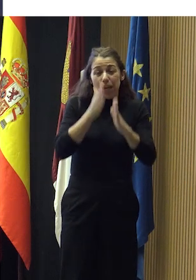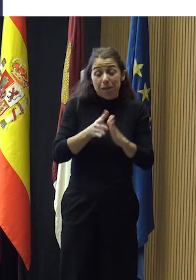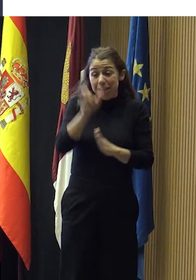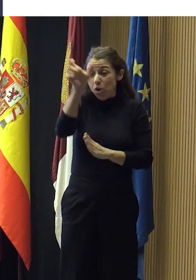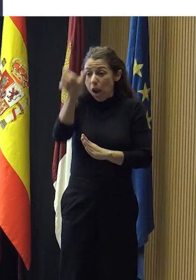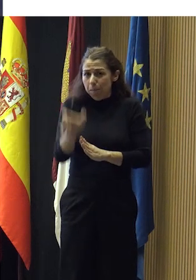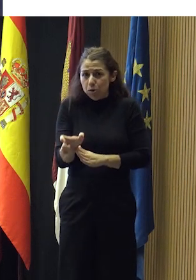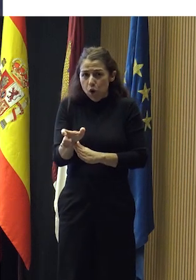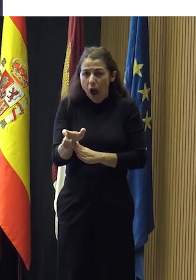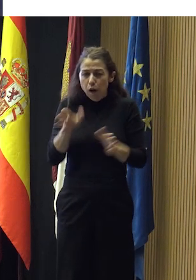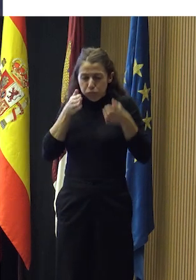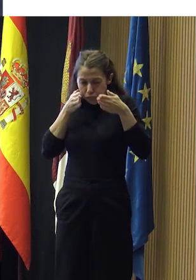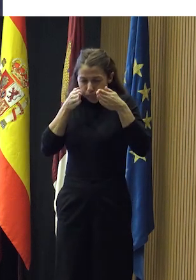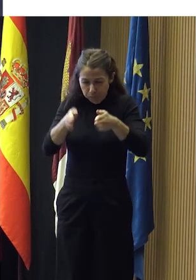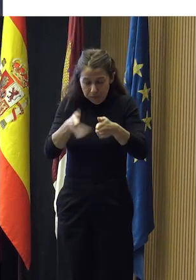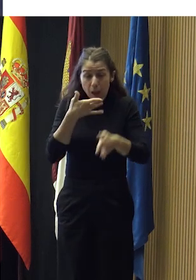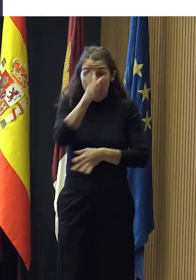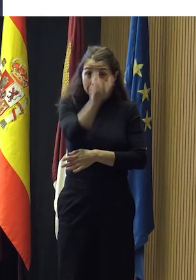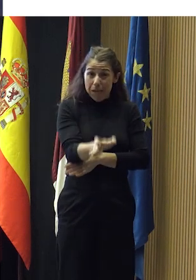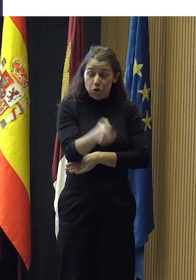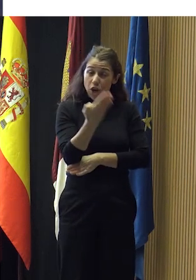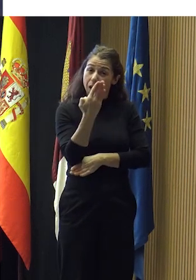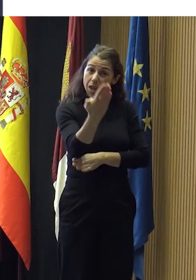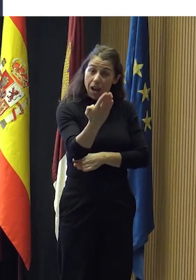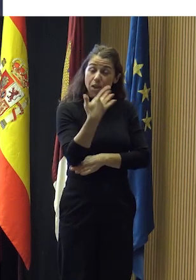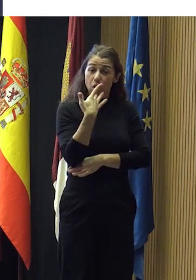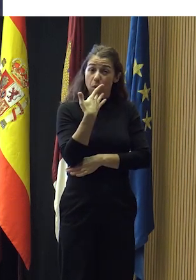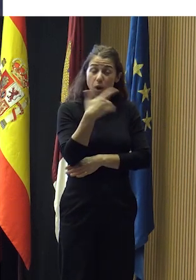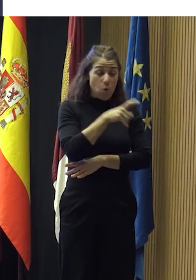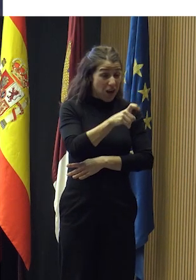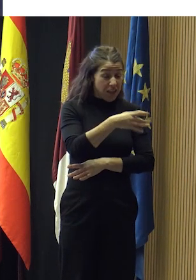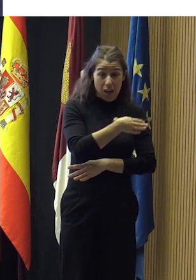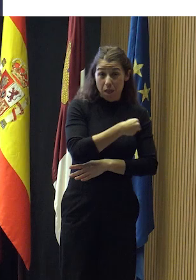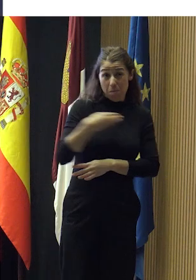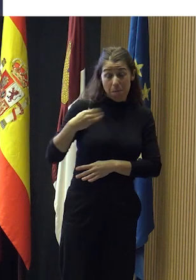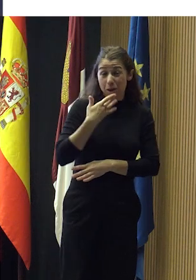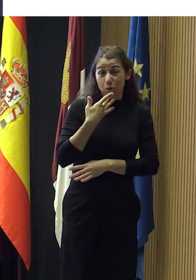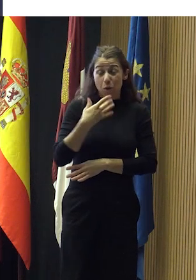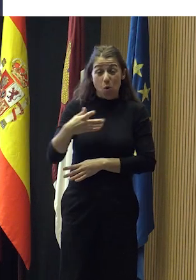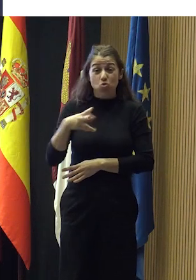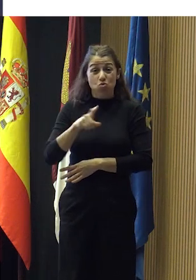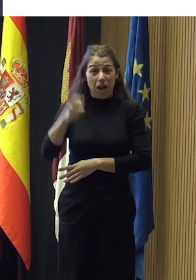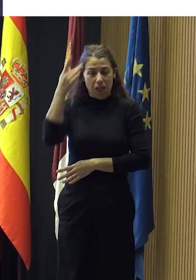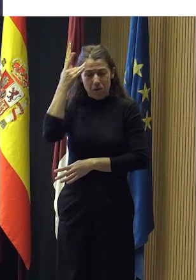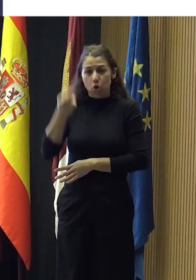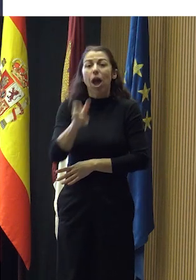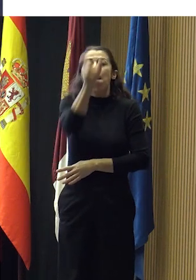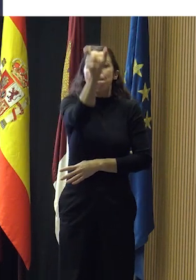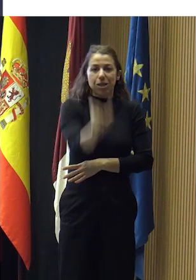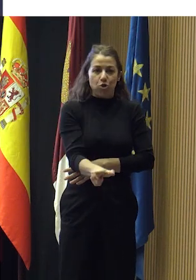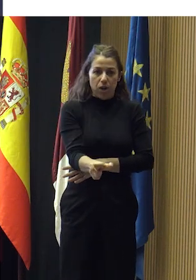persona, no en la enfermedad. Tenemos una persona delante, no tenemos un cáncer de mama, no tenemos un glioblastoma, no tenemos un cáncer de pulmón, tenemos una